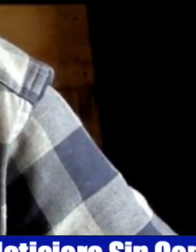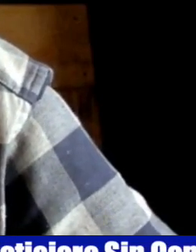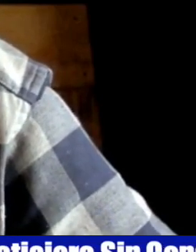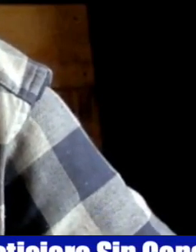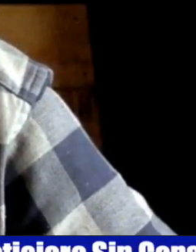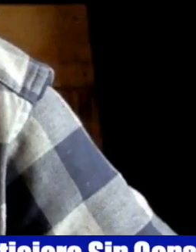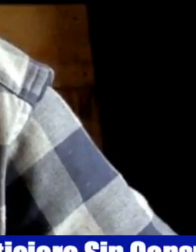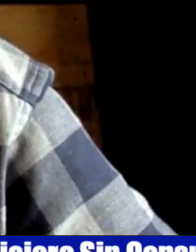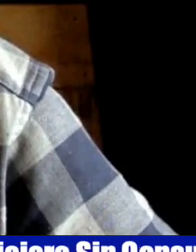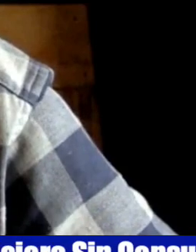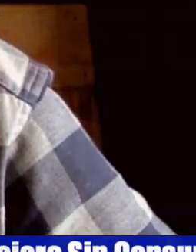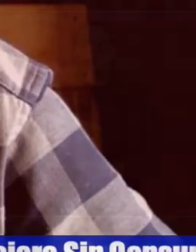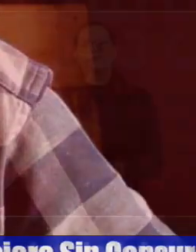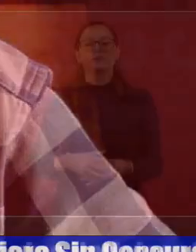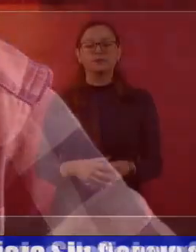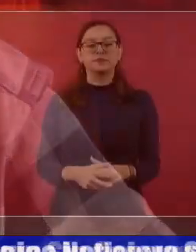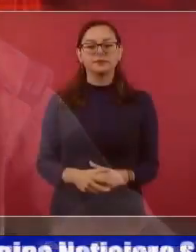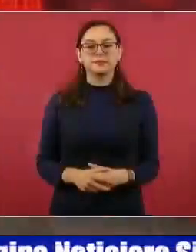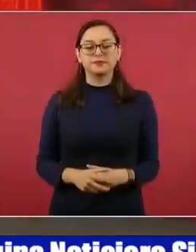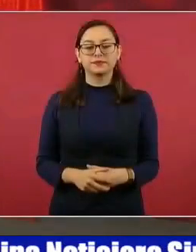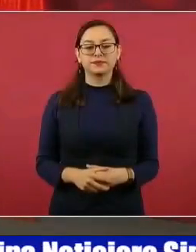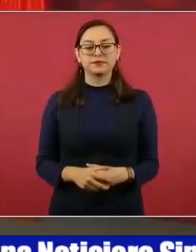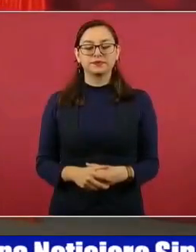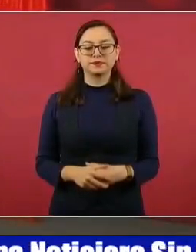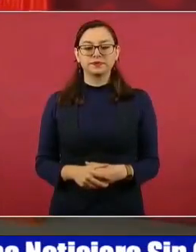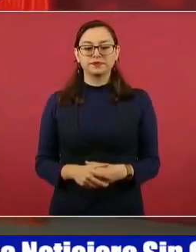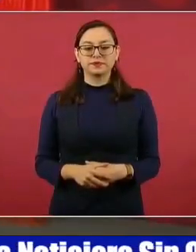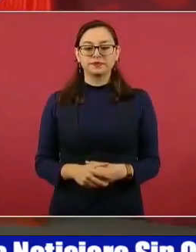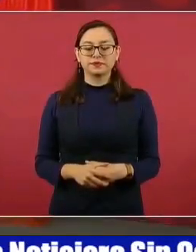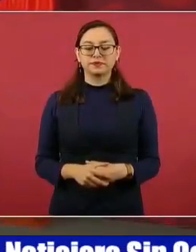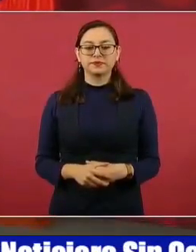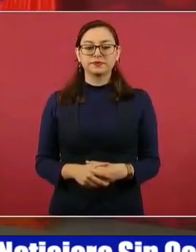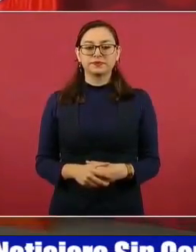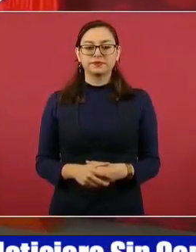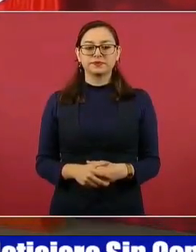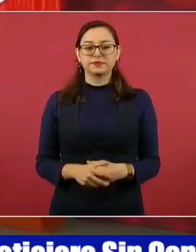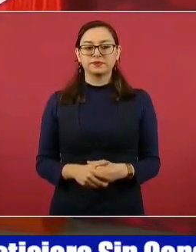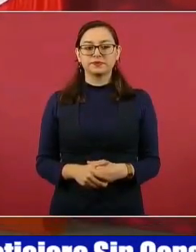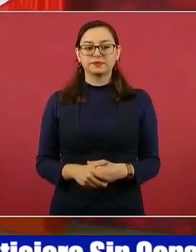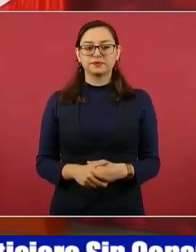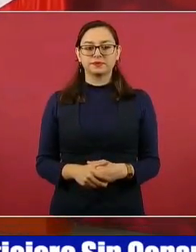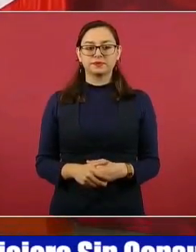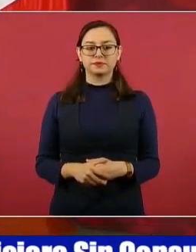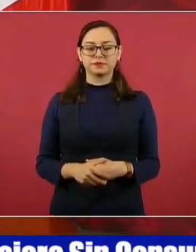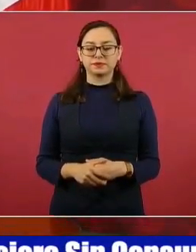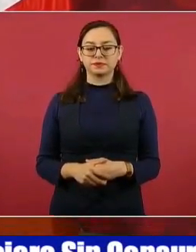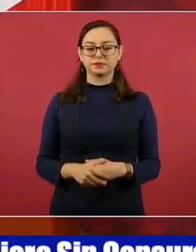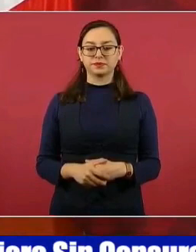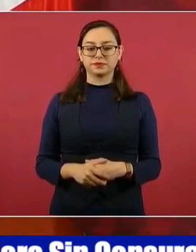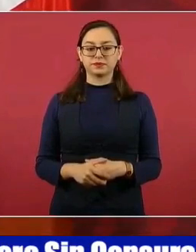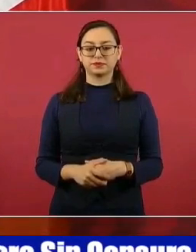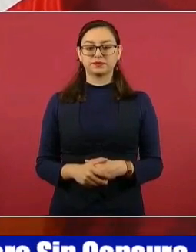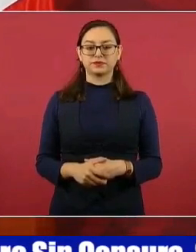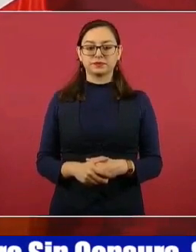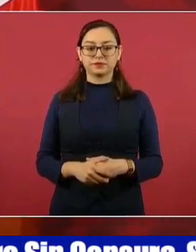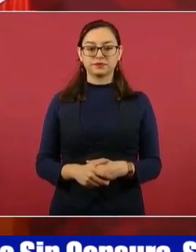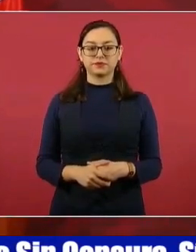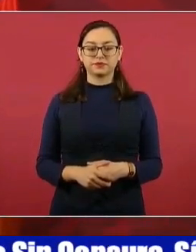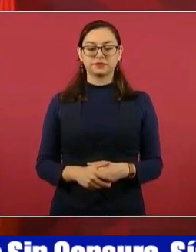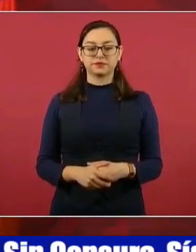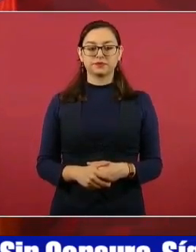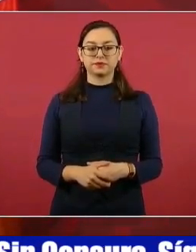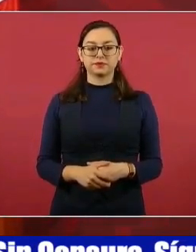plebeya, esa fuerza democrática, esa fuerza republicana, y efectivamente hay un cambio en la manera en que